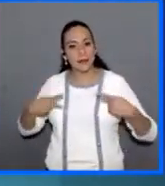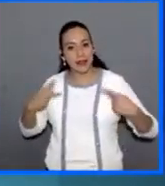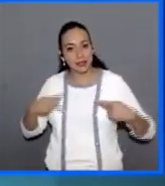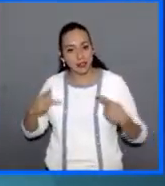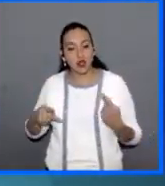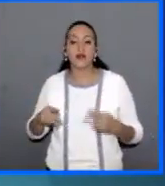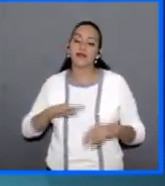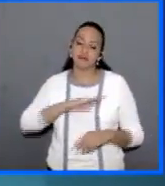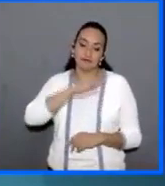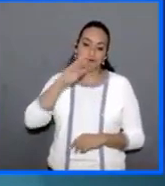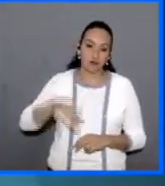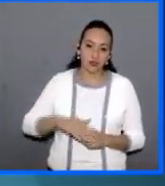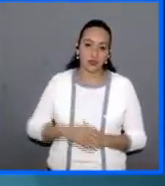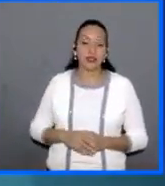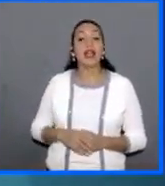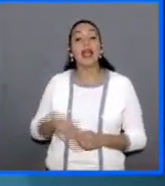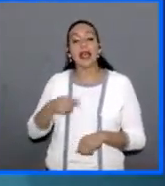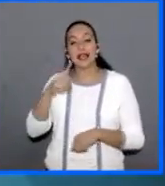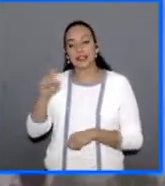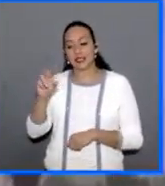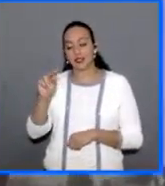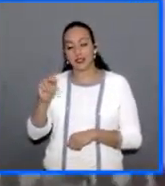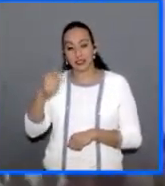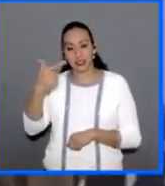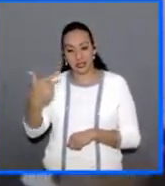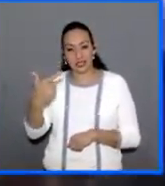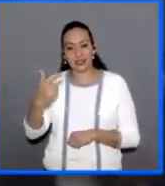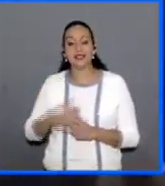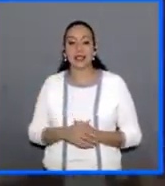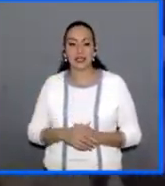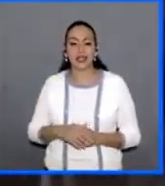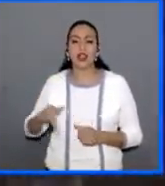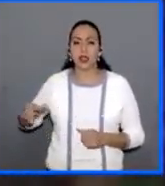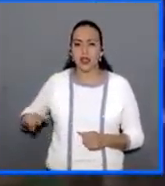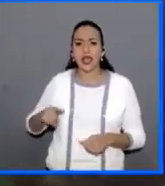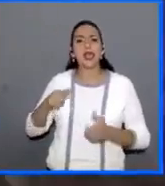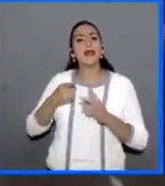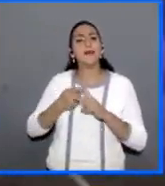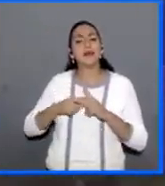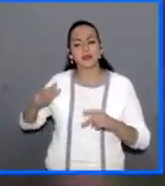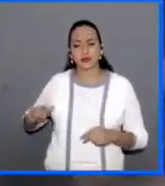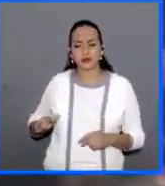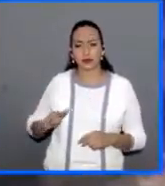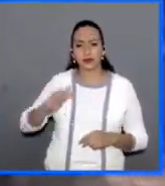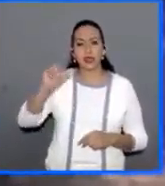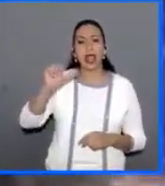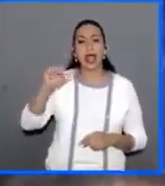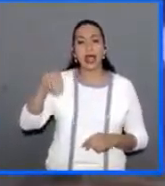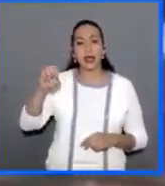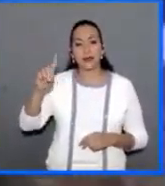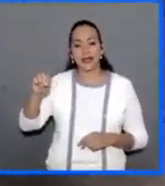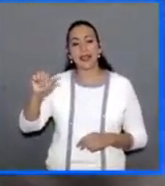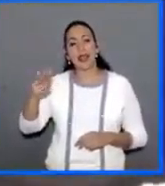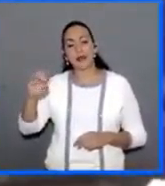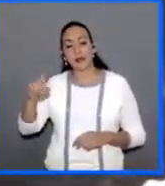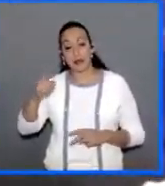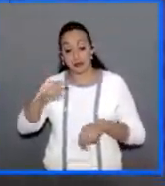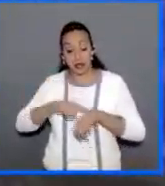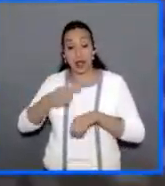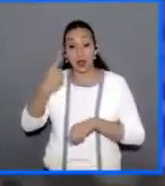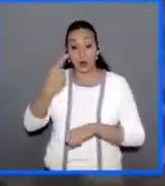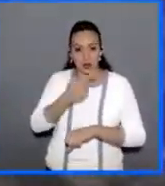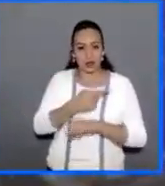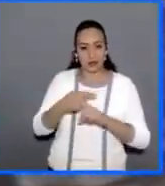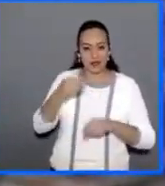Boeing 787-8 Dreamliner despegó de la ciudad de Ahmedabad a las 13:30 horas locales, con destino